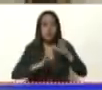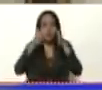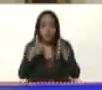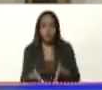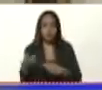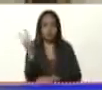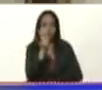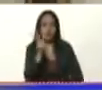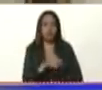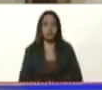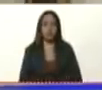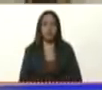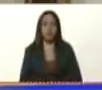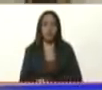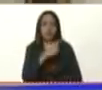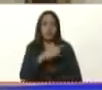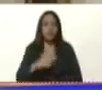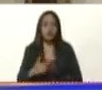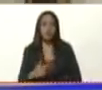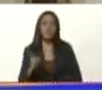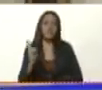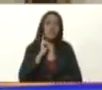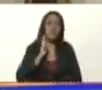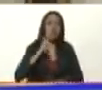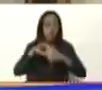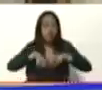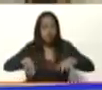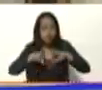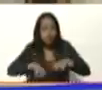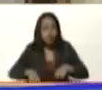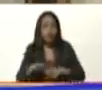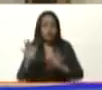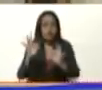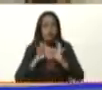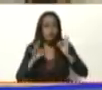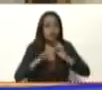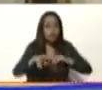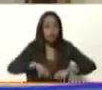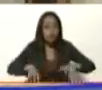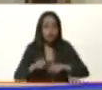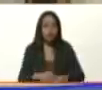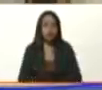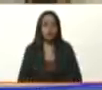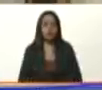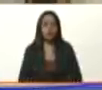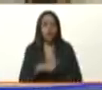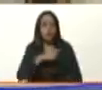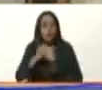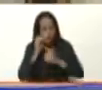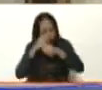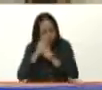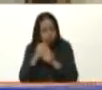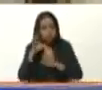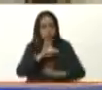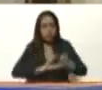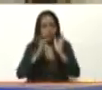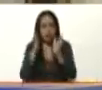país, virólogos, infectólogos, epidemiólogos, el gremio de bioanalistas, con todos